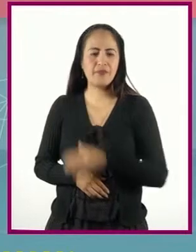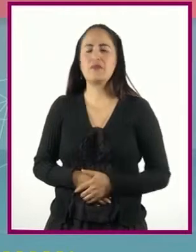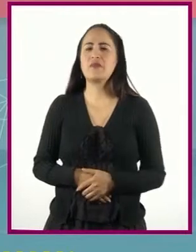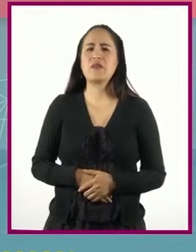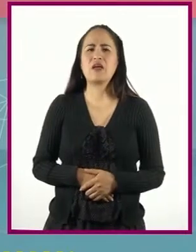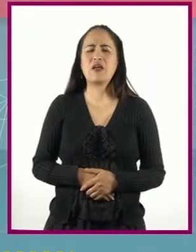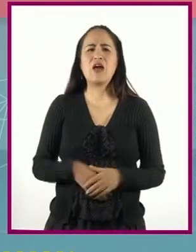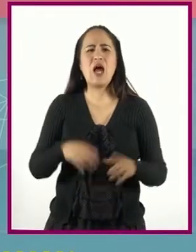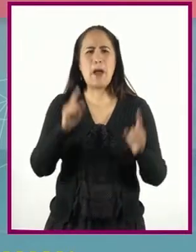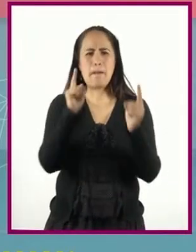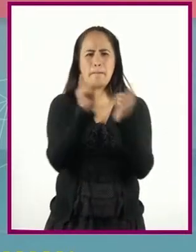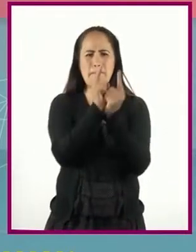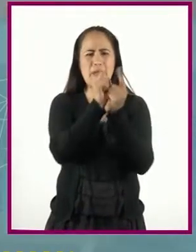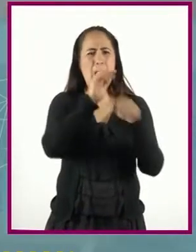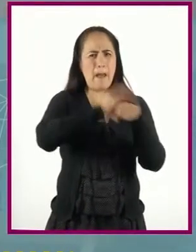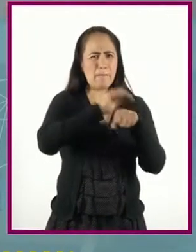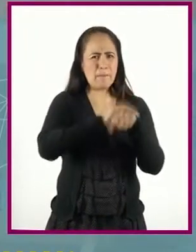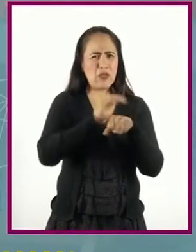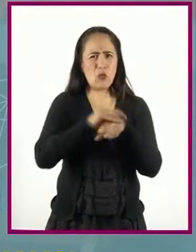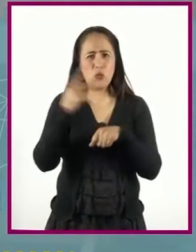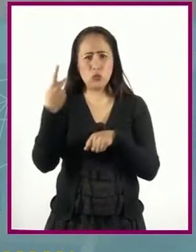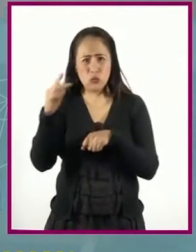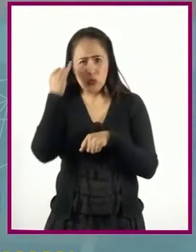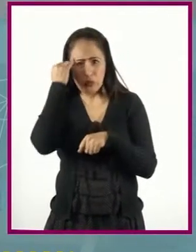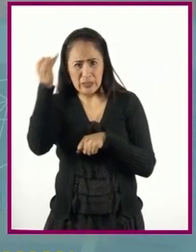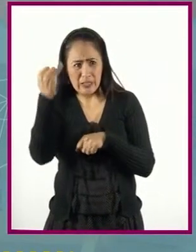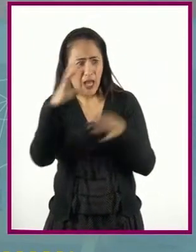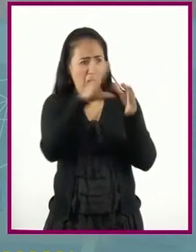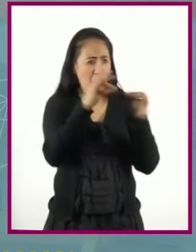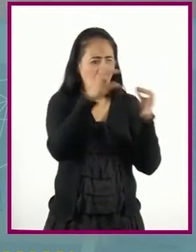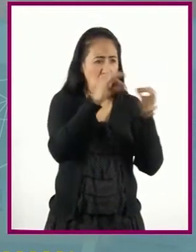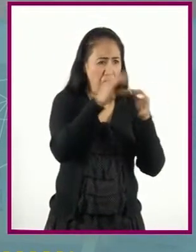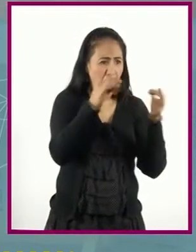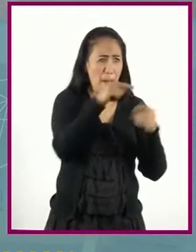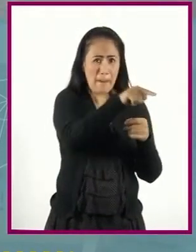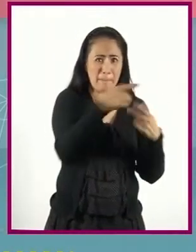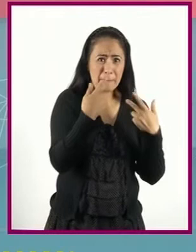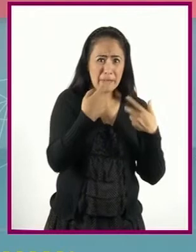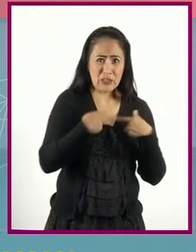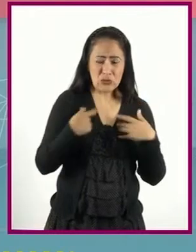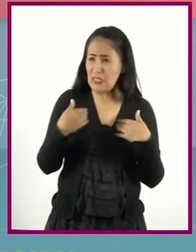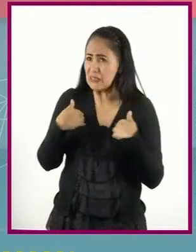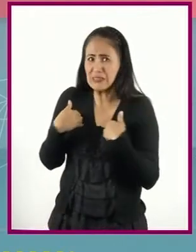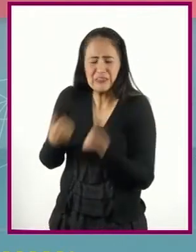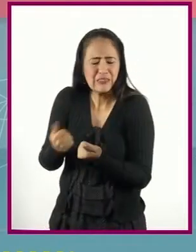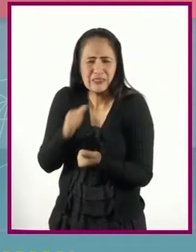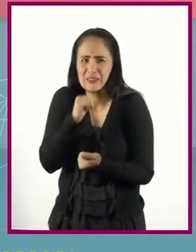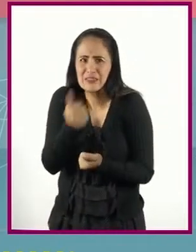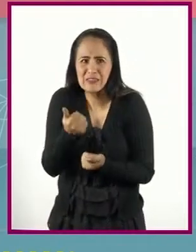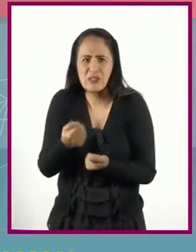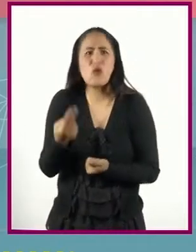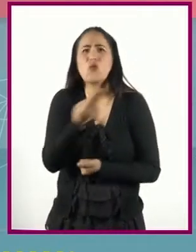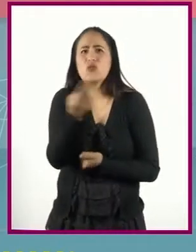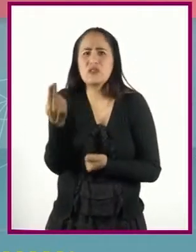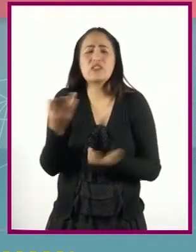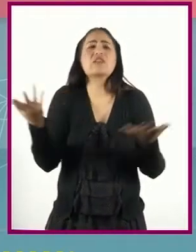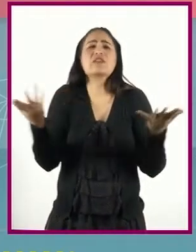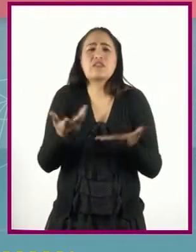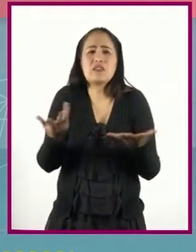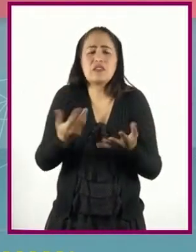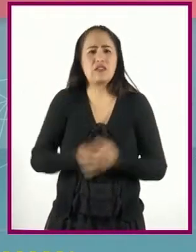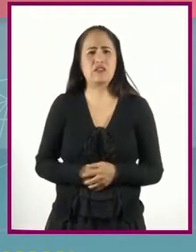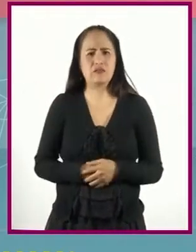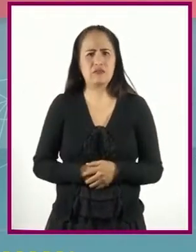por más que se esfuerzan en explicar, la otra persona simplemente no la comprende? ¿Qué harían en un caso como este?